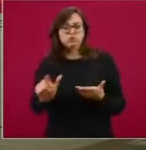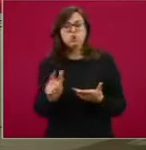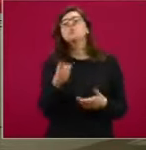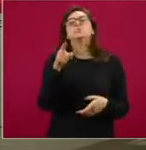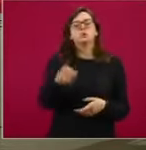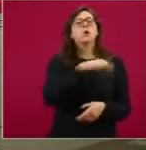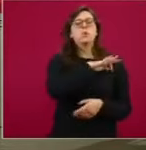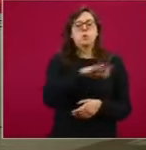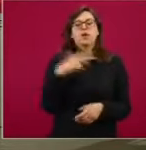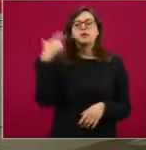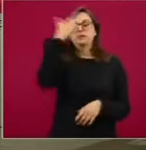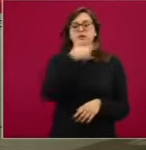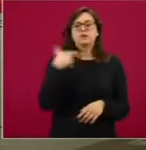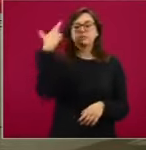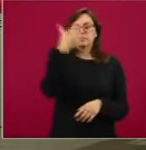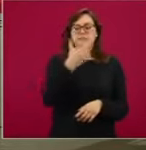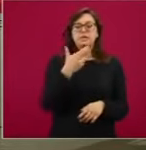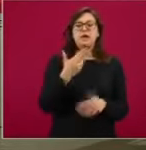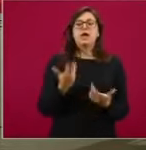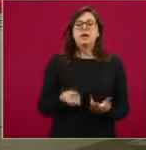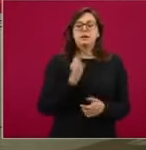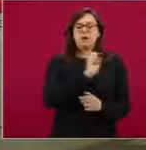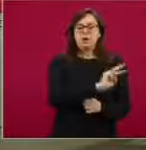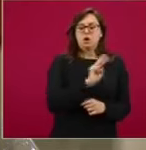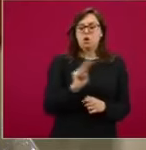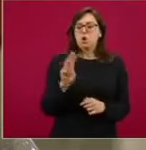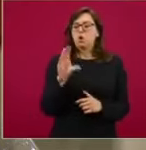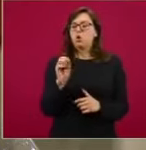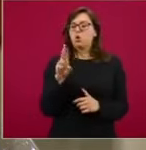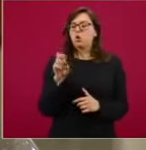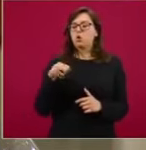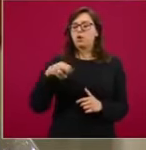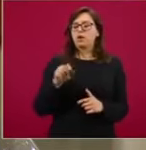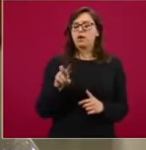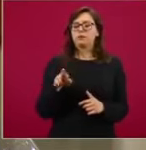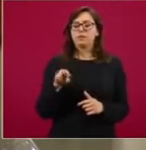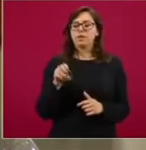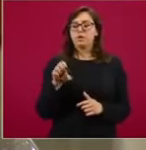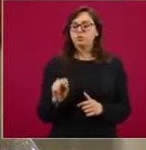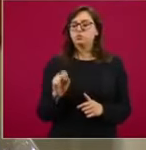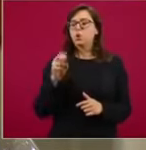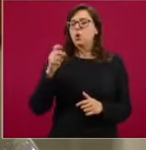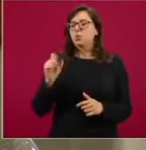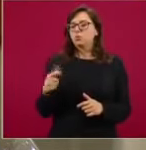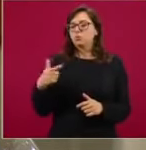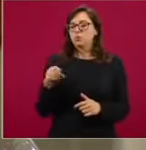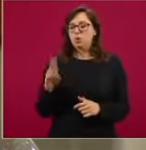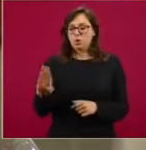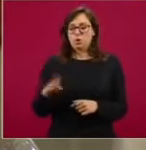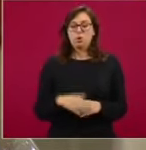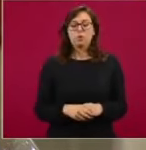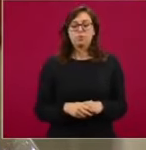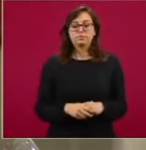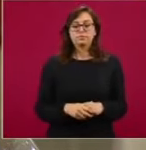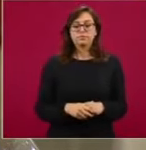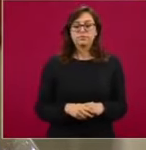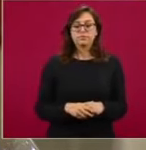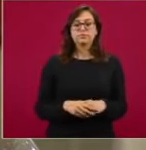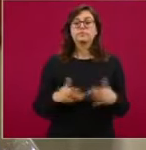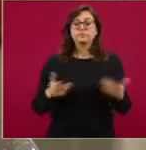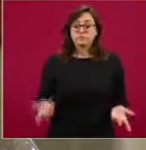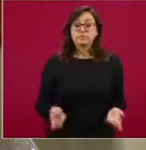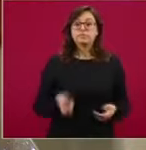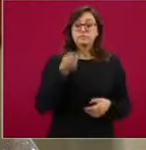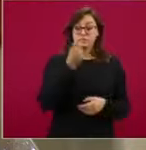de coronavirus.gov. Y nos permite enfrentar de forma integral, en conjunto con este recurso humano